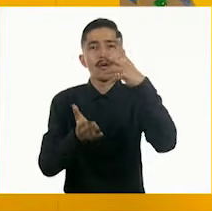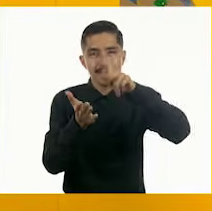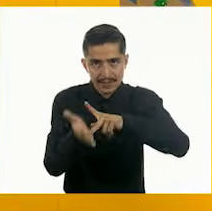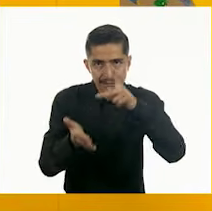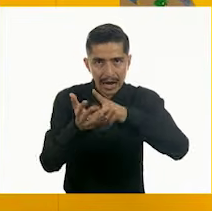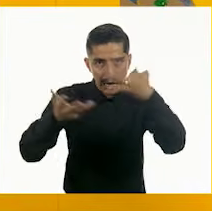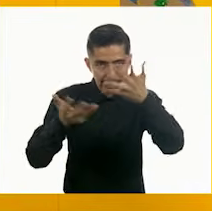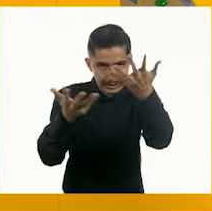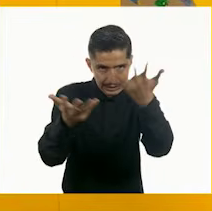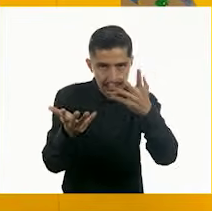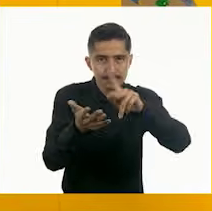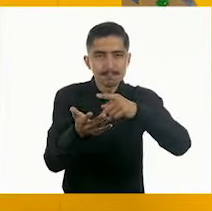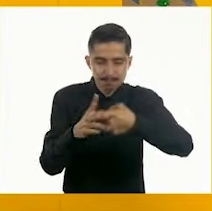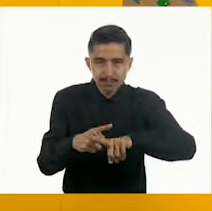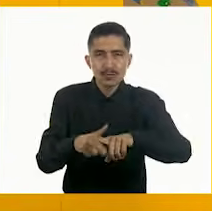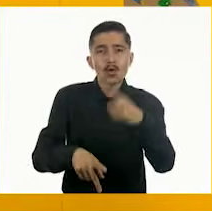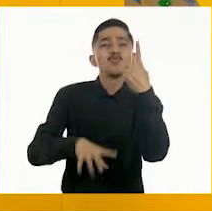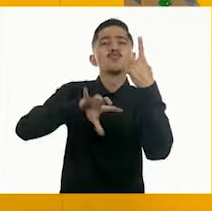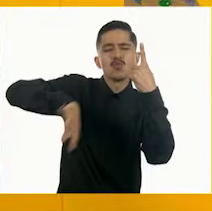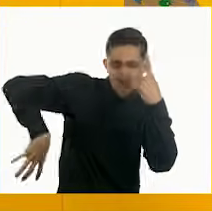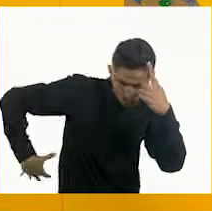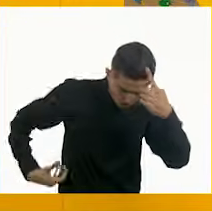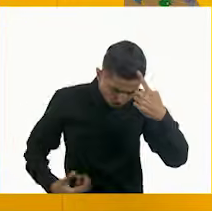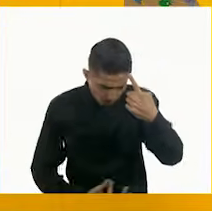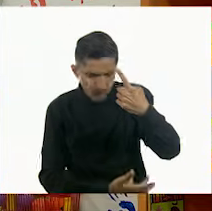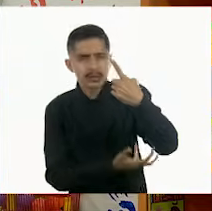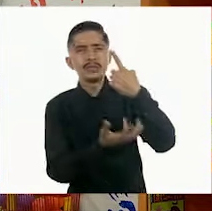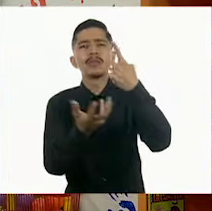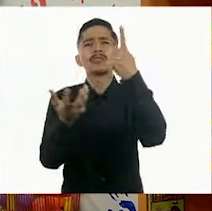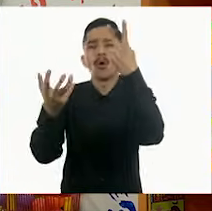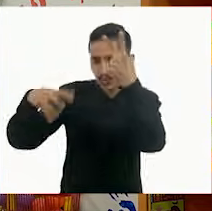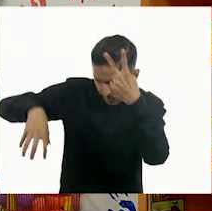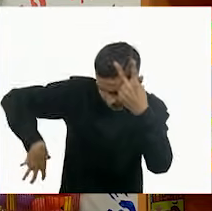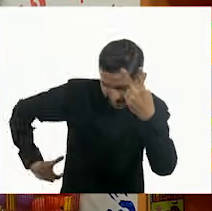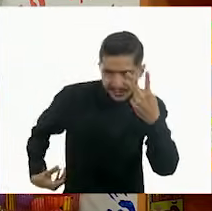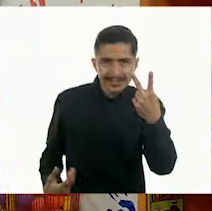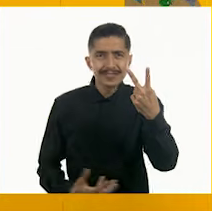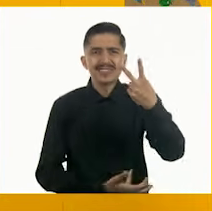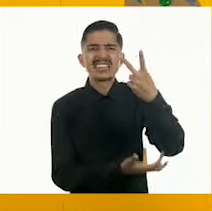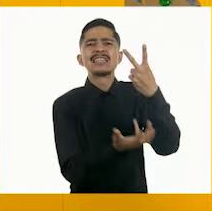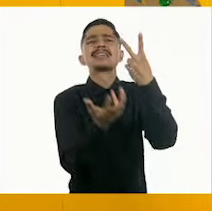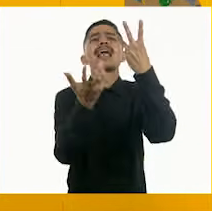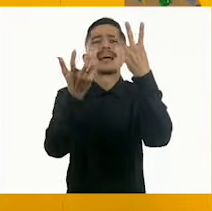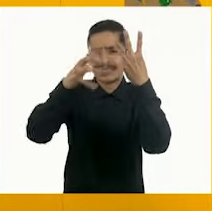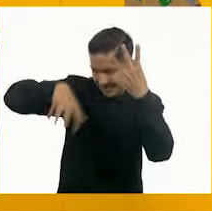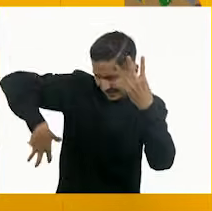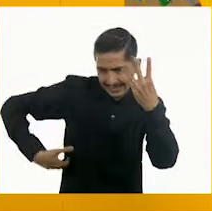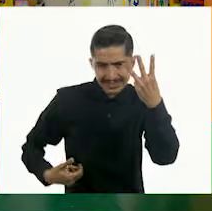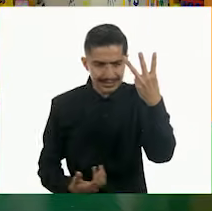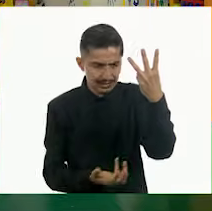Muy bien. y listos? Empezamos. Uno, dos, tres,